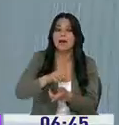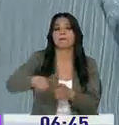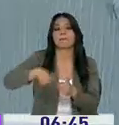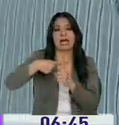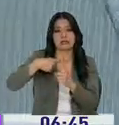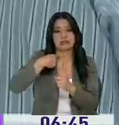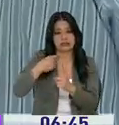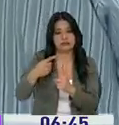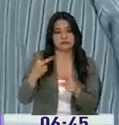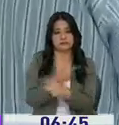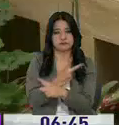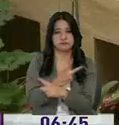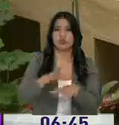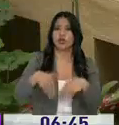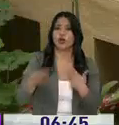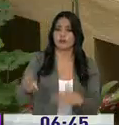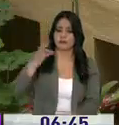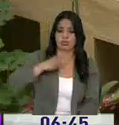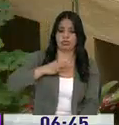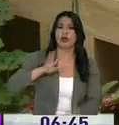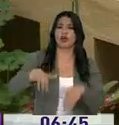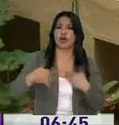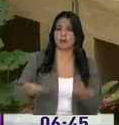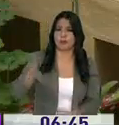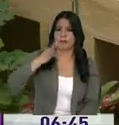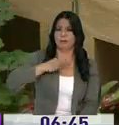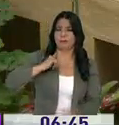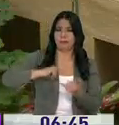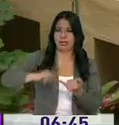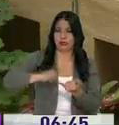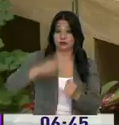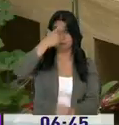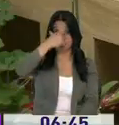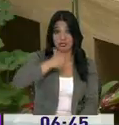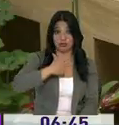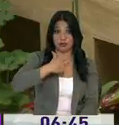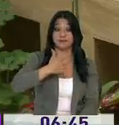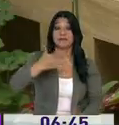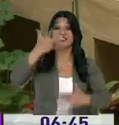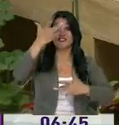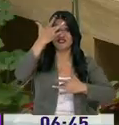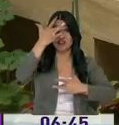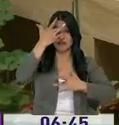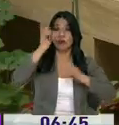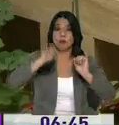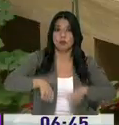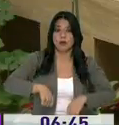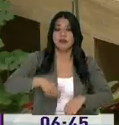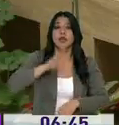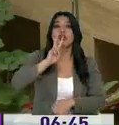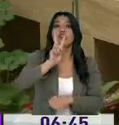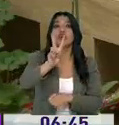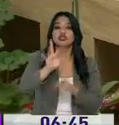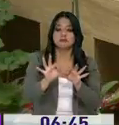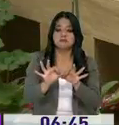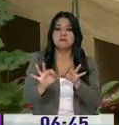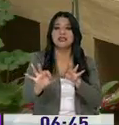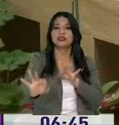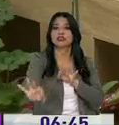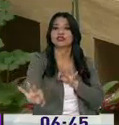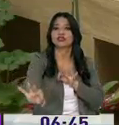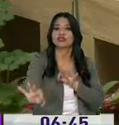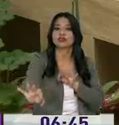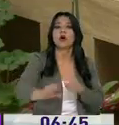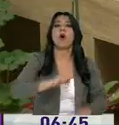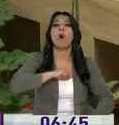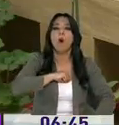se transmite el virus? Una persona que está infectada puede transmitir alrededor de 2 metros por la tos,